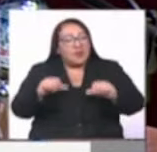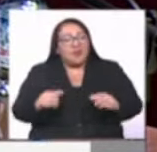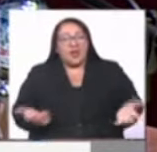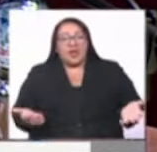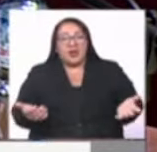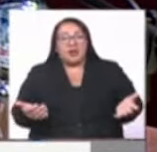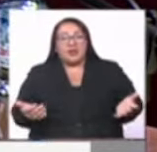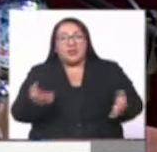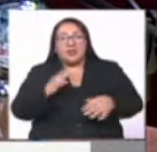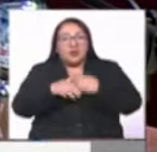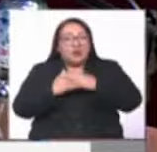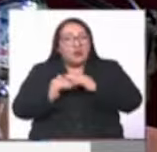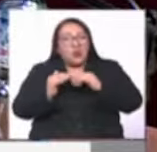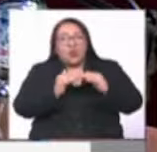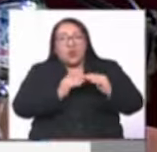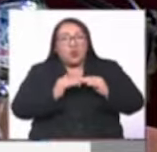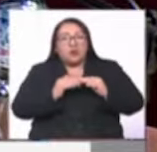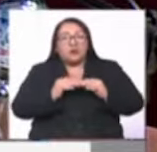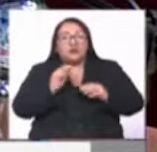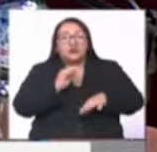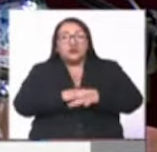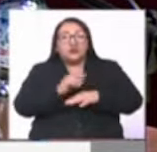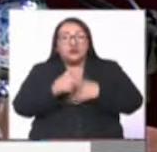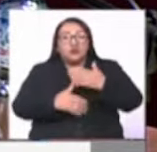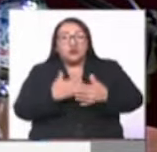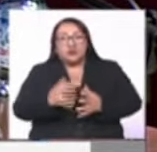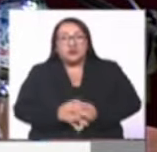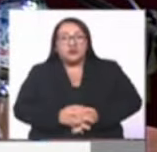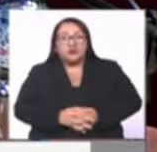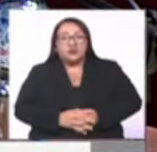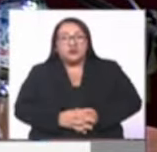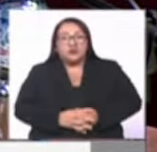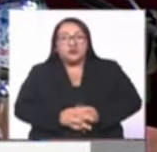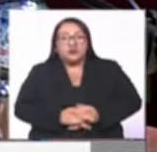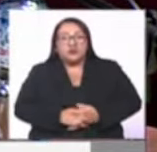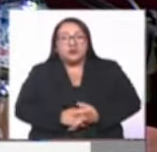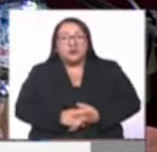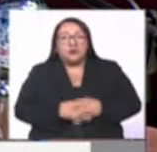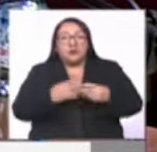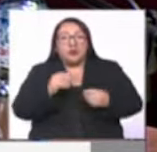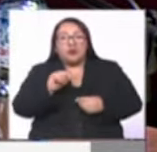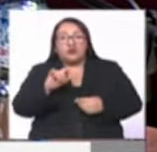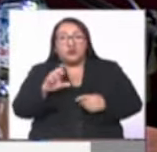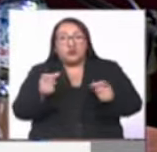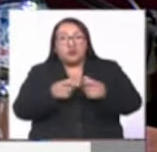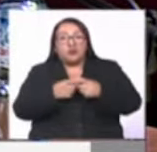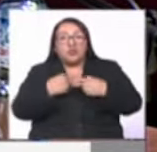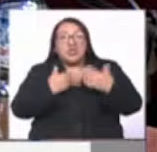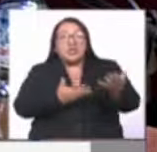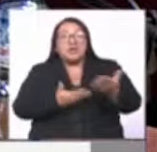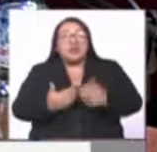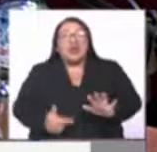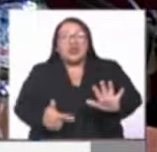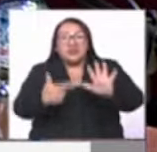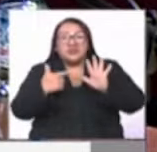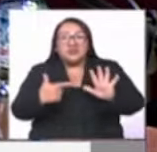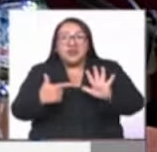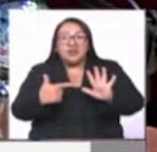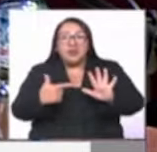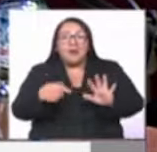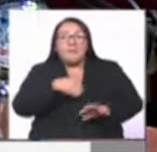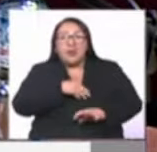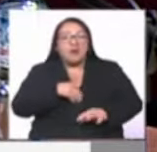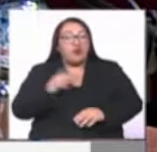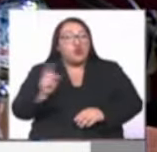y de un problema de debido proceso porque la subcomisión ha debido invitar a los siete integrantes y no a